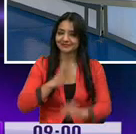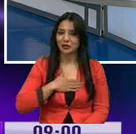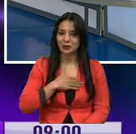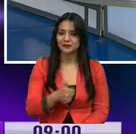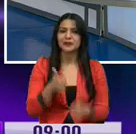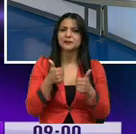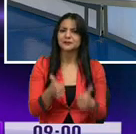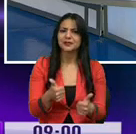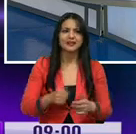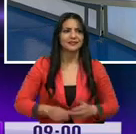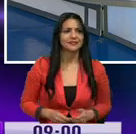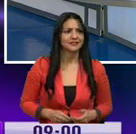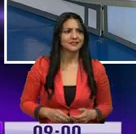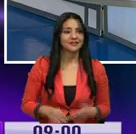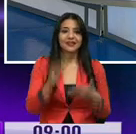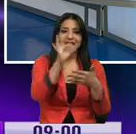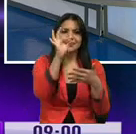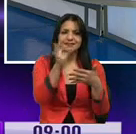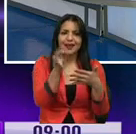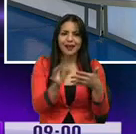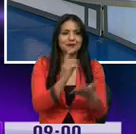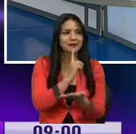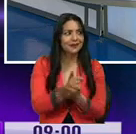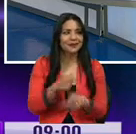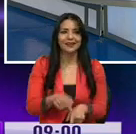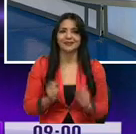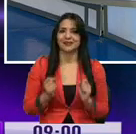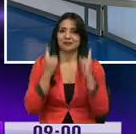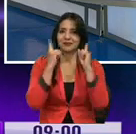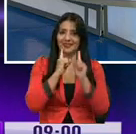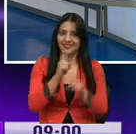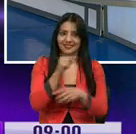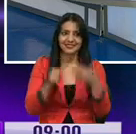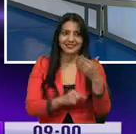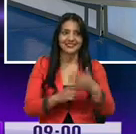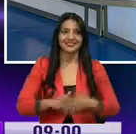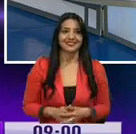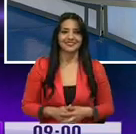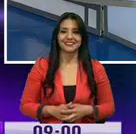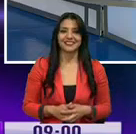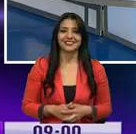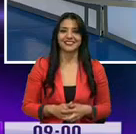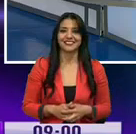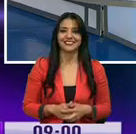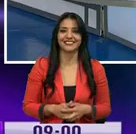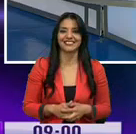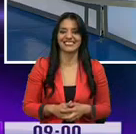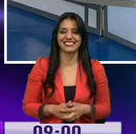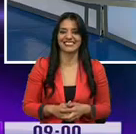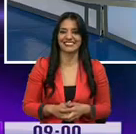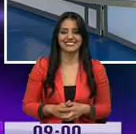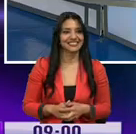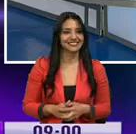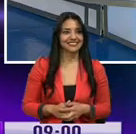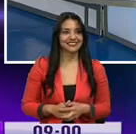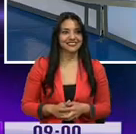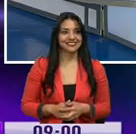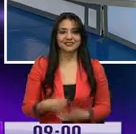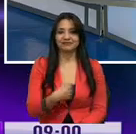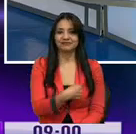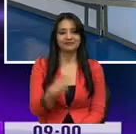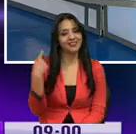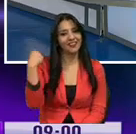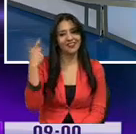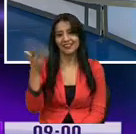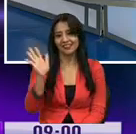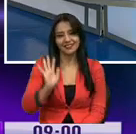buenos y estamos días. Pasando lista con ustedes. Sí, aquí presente. Exacto. La Cari. Gordito. Ya aquí estamos los longos de siempre.